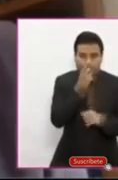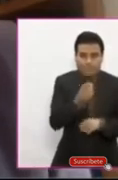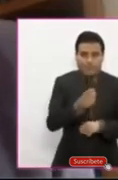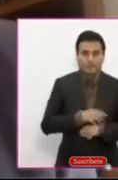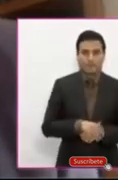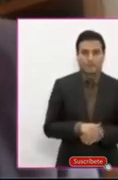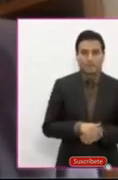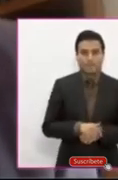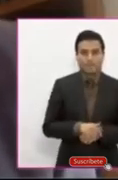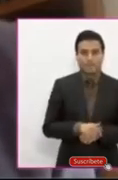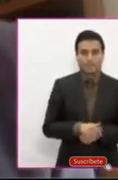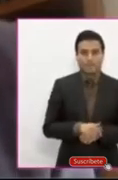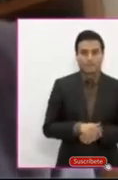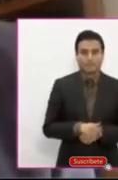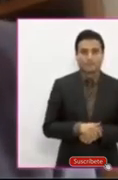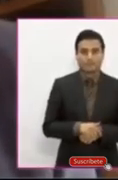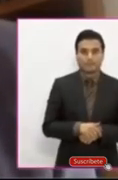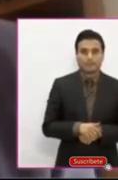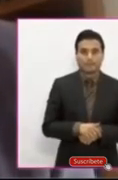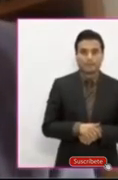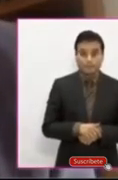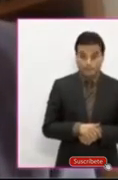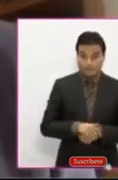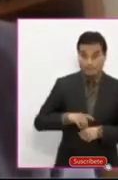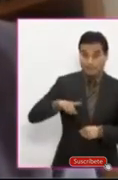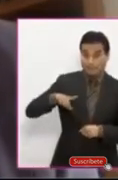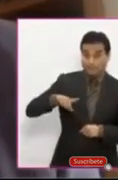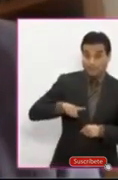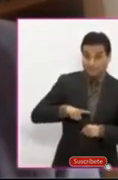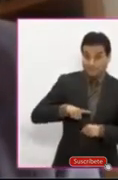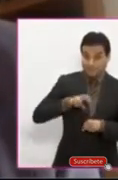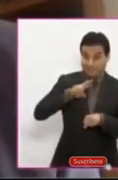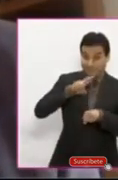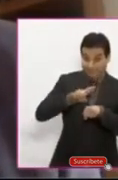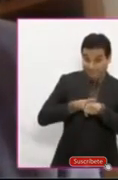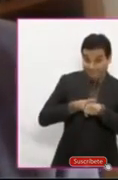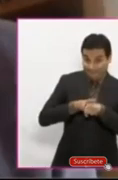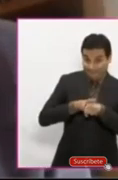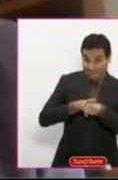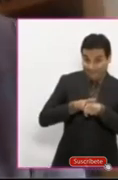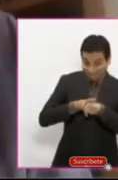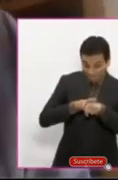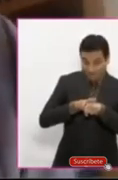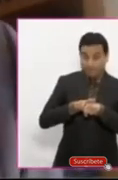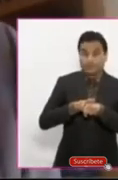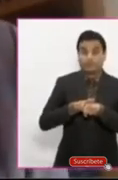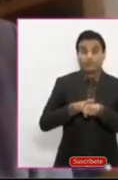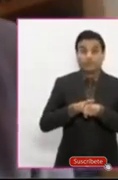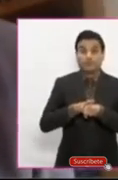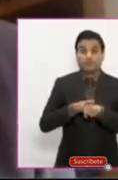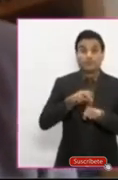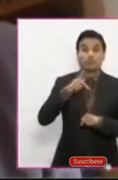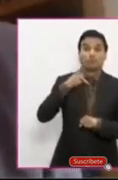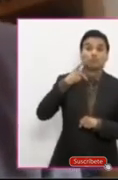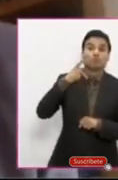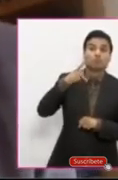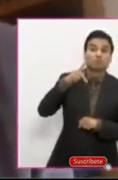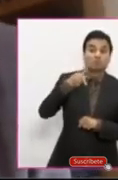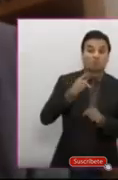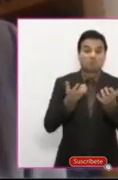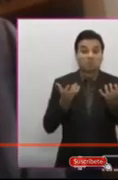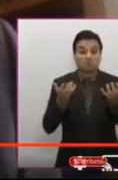la comunicación de los gobernantes la difusión de sus actos de gobierno de